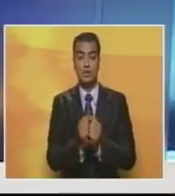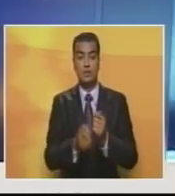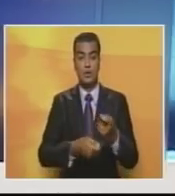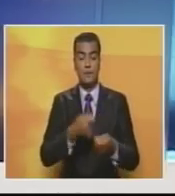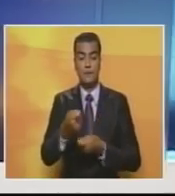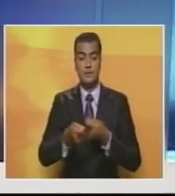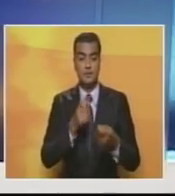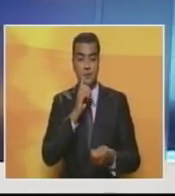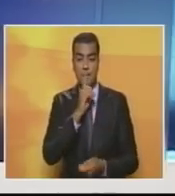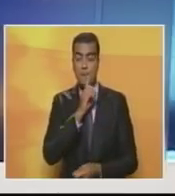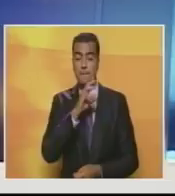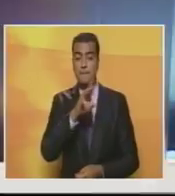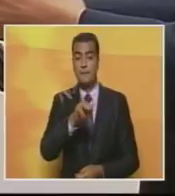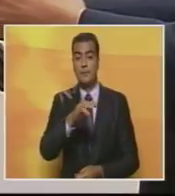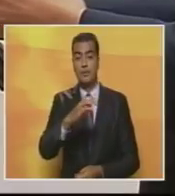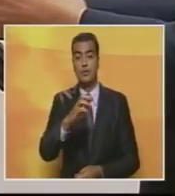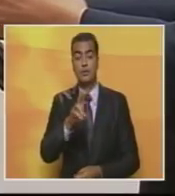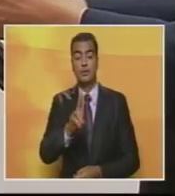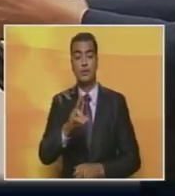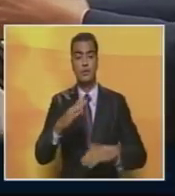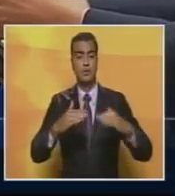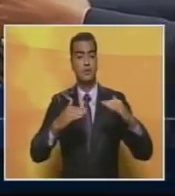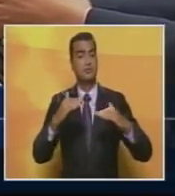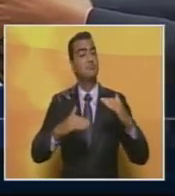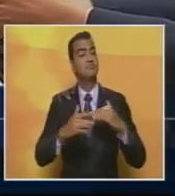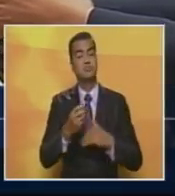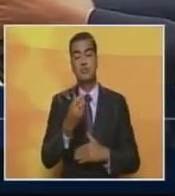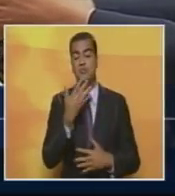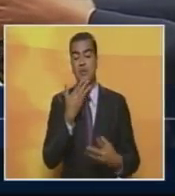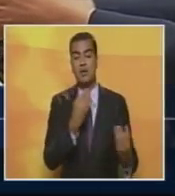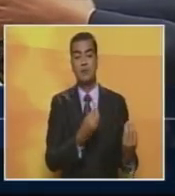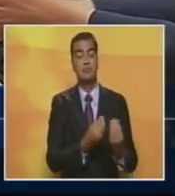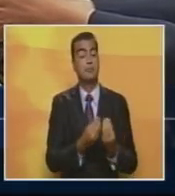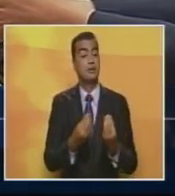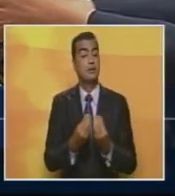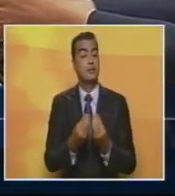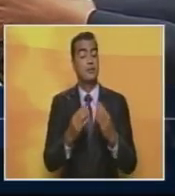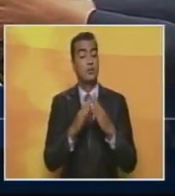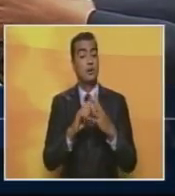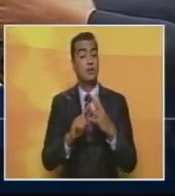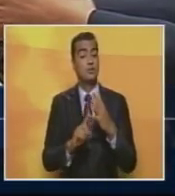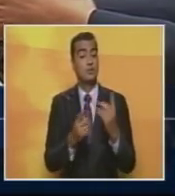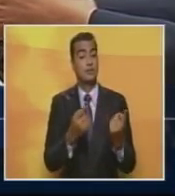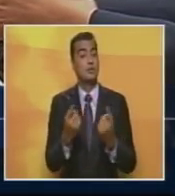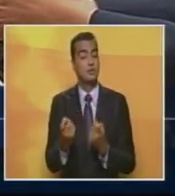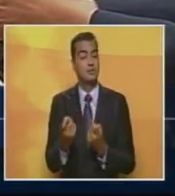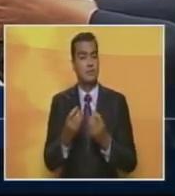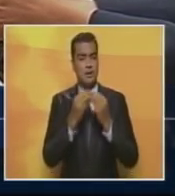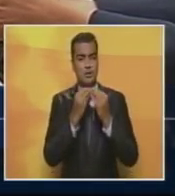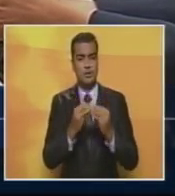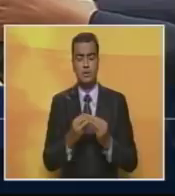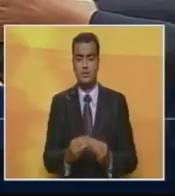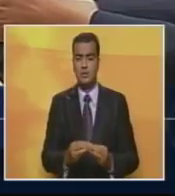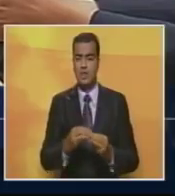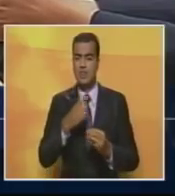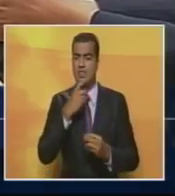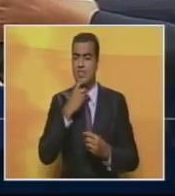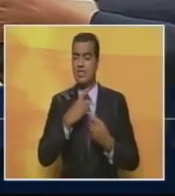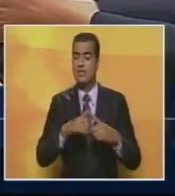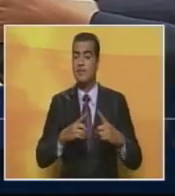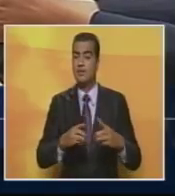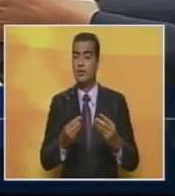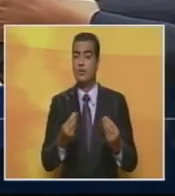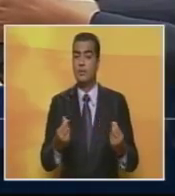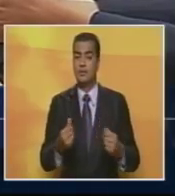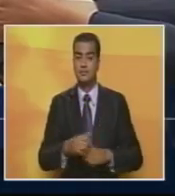Consecomercio, María Carolina Uzcategui. Es un ajuste que no viene acompañado por las medidas adecuadas para corregir las distorsiones de